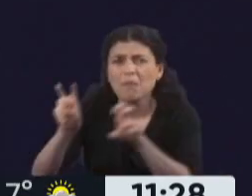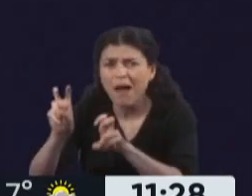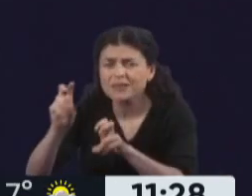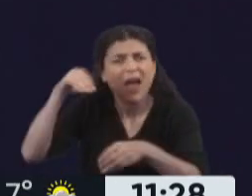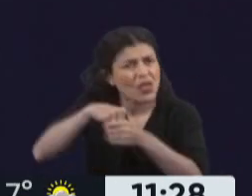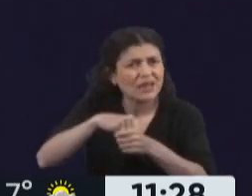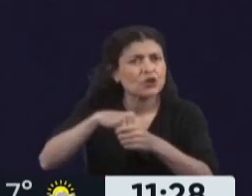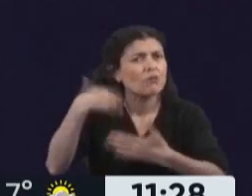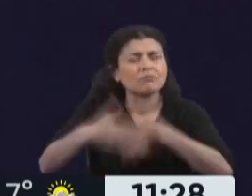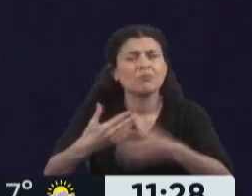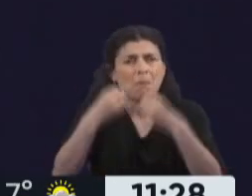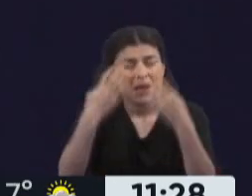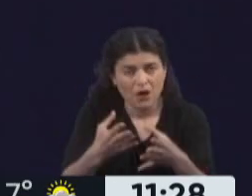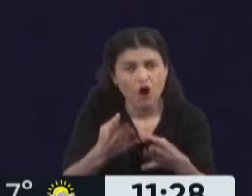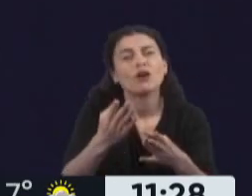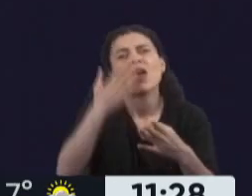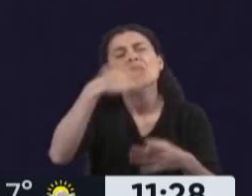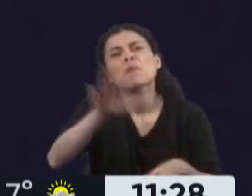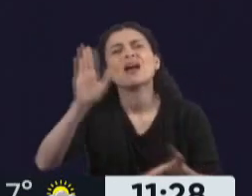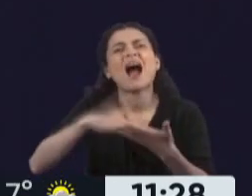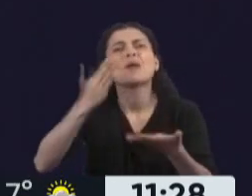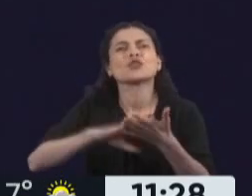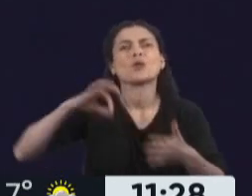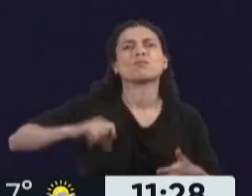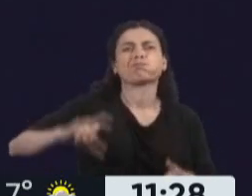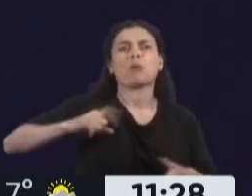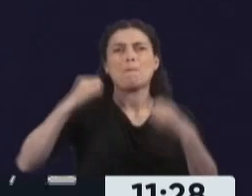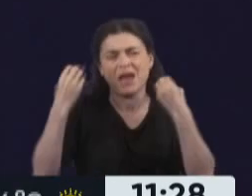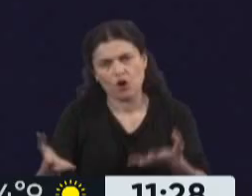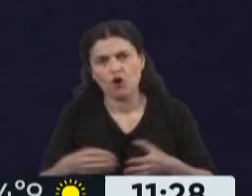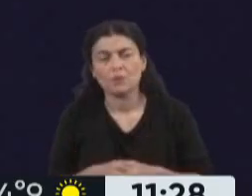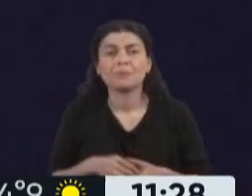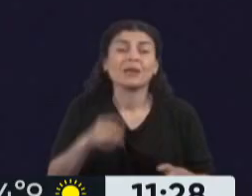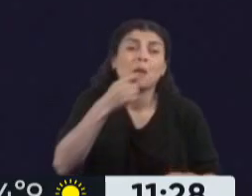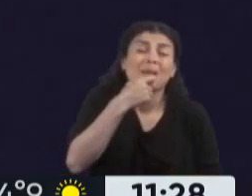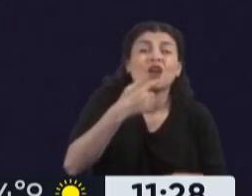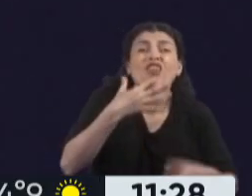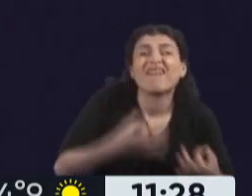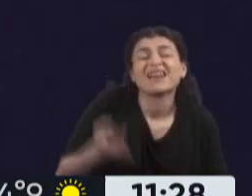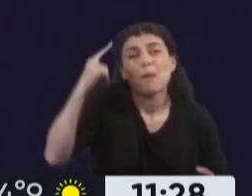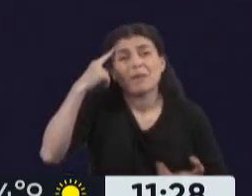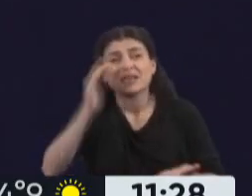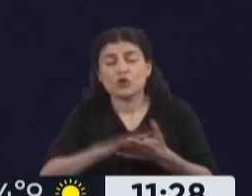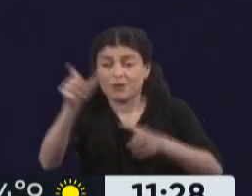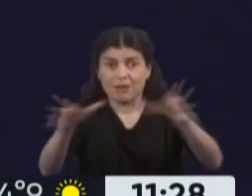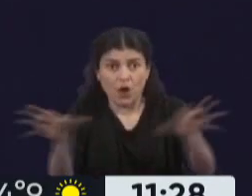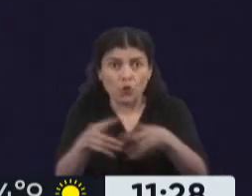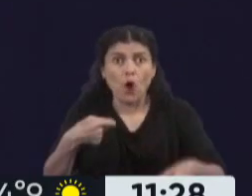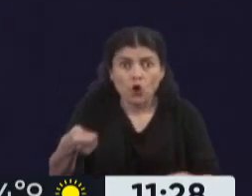creer sinceramente que a los jubilados se los mejora simplemente porque, bueno, a alguien se le